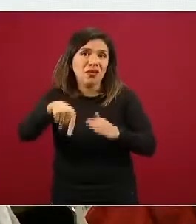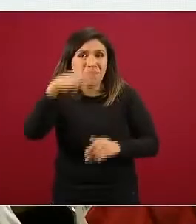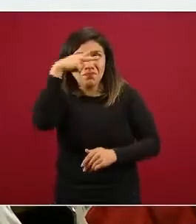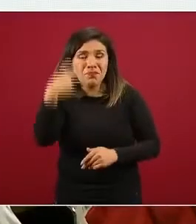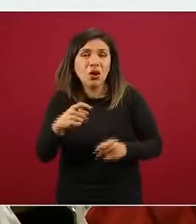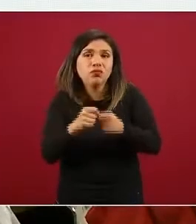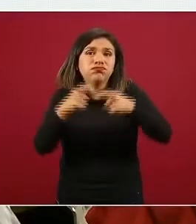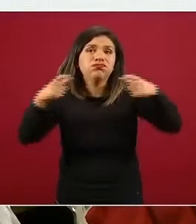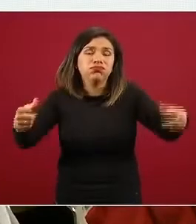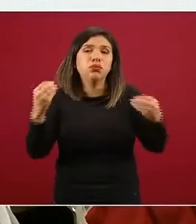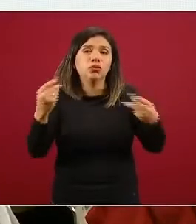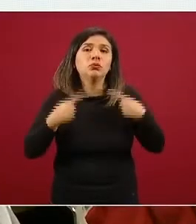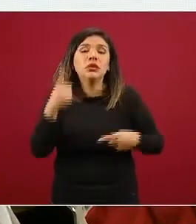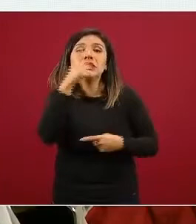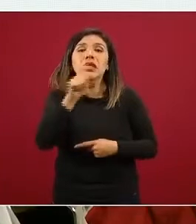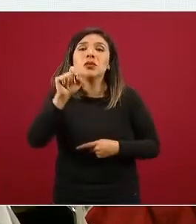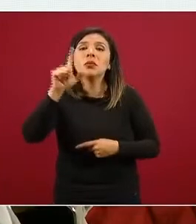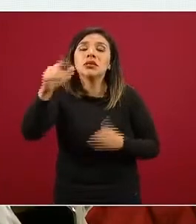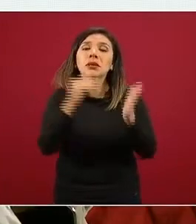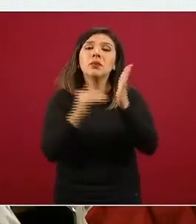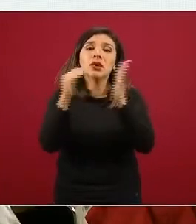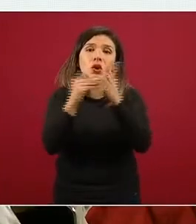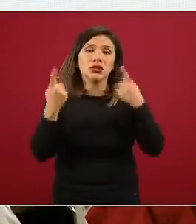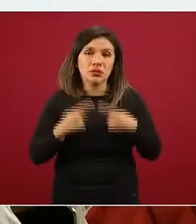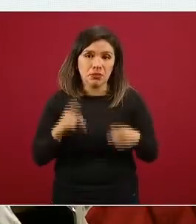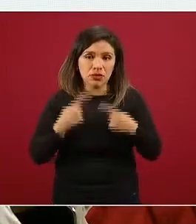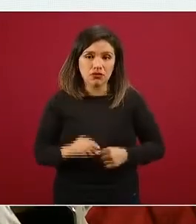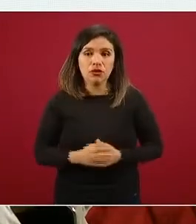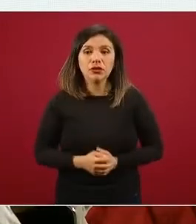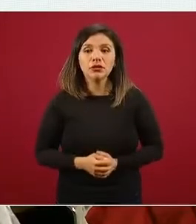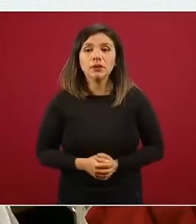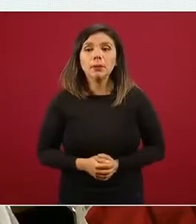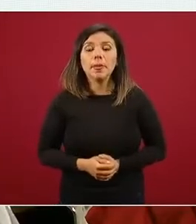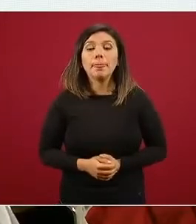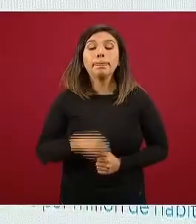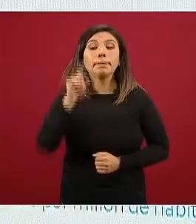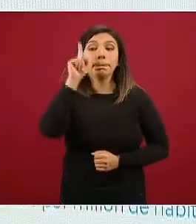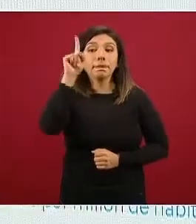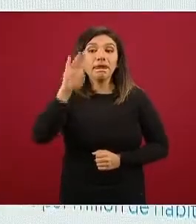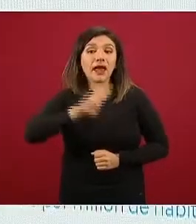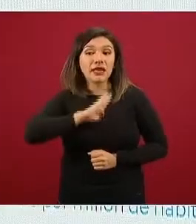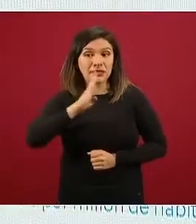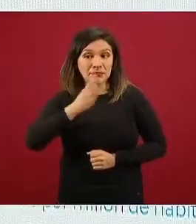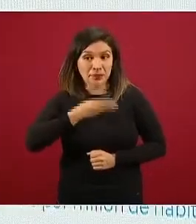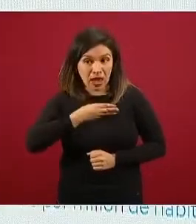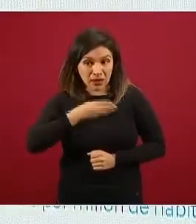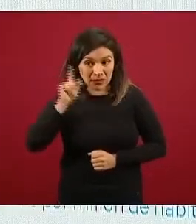de 127 millones de personas. En España es